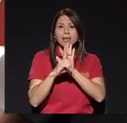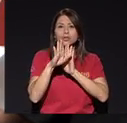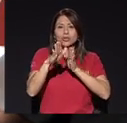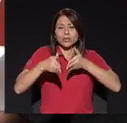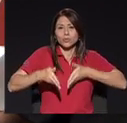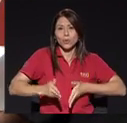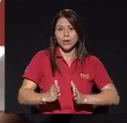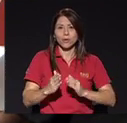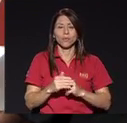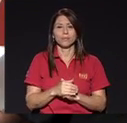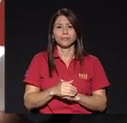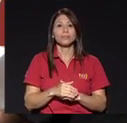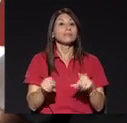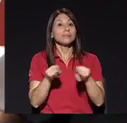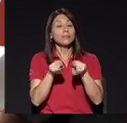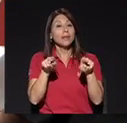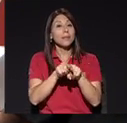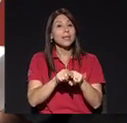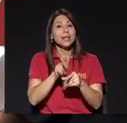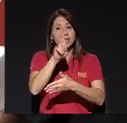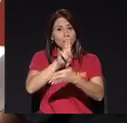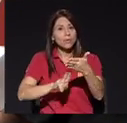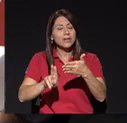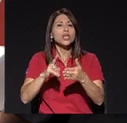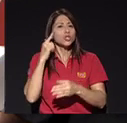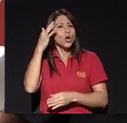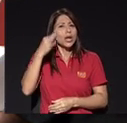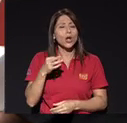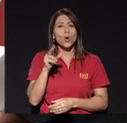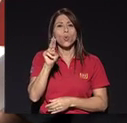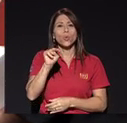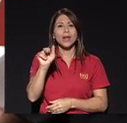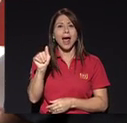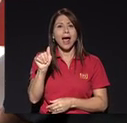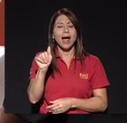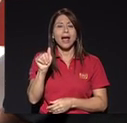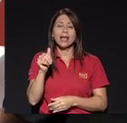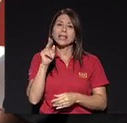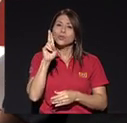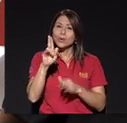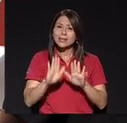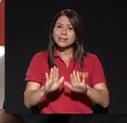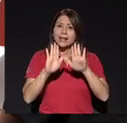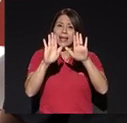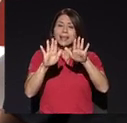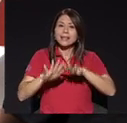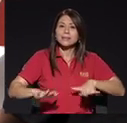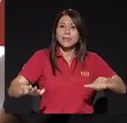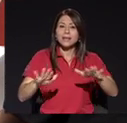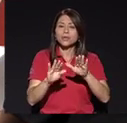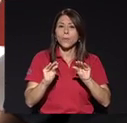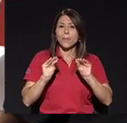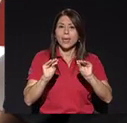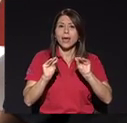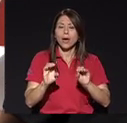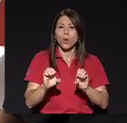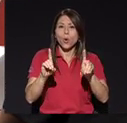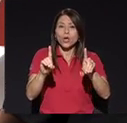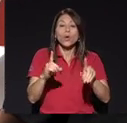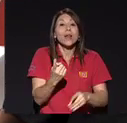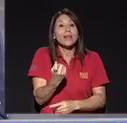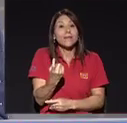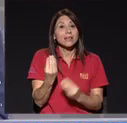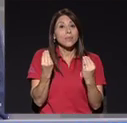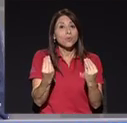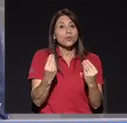por un lado, y por otro lado, de que la universidad, yo creo que la UNA es un excelente espacio, ¿verdad?, pedagógico, que le hace falta